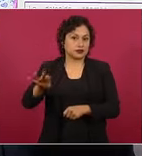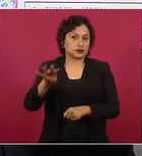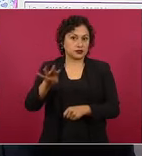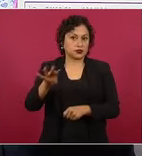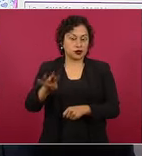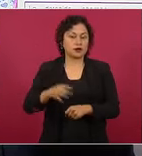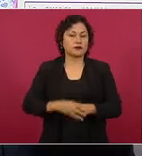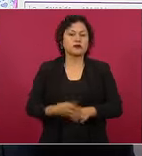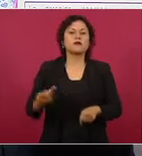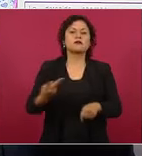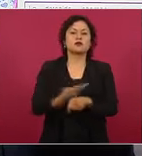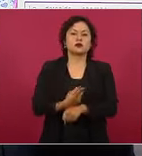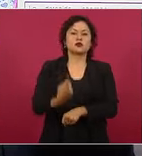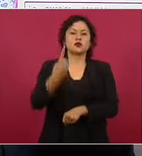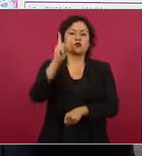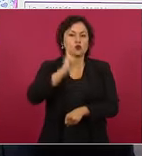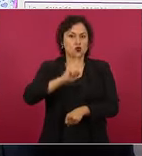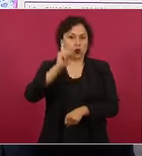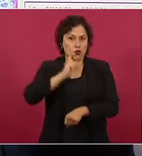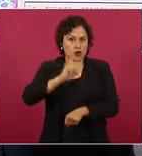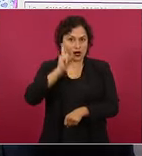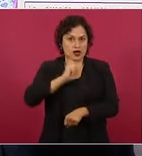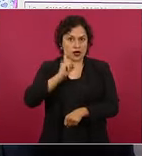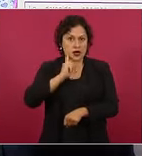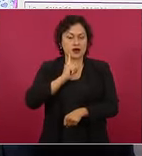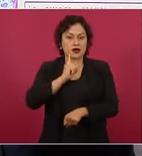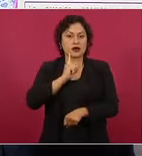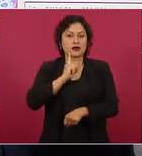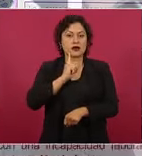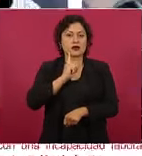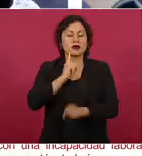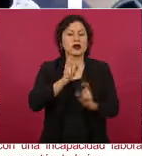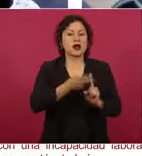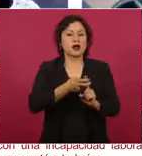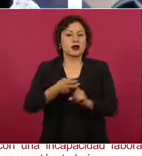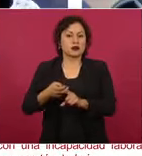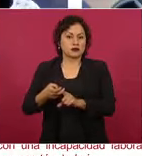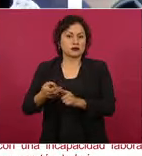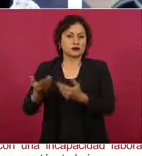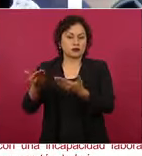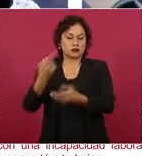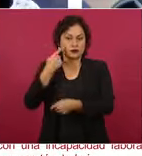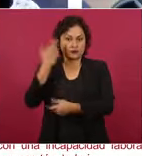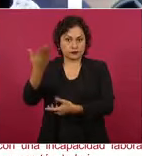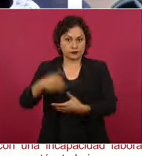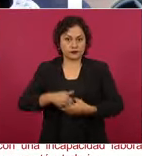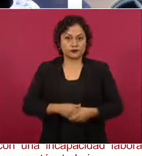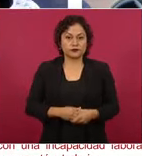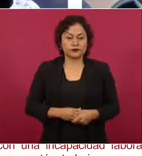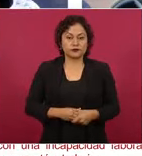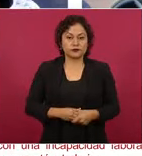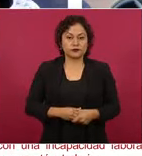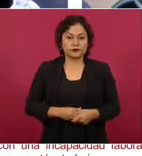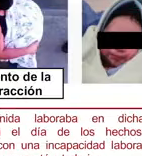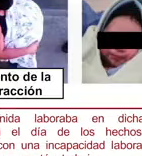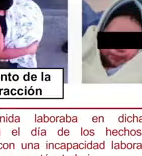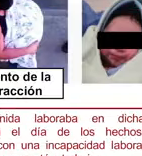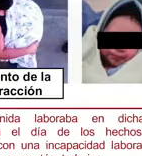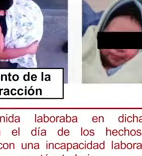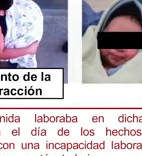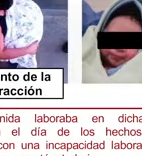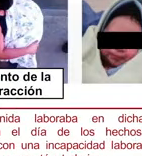persona femenina sustrajo a un menor neonato del hospital del IMSS de Tapachula.